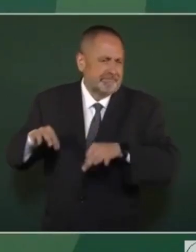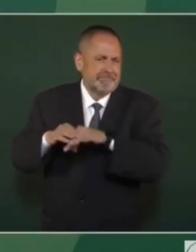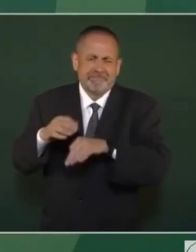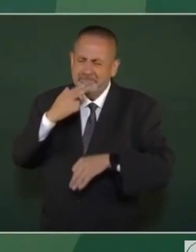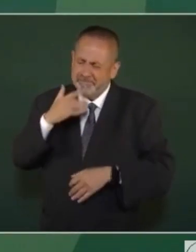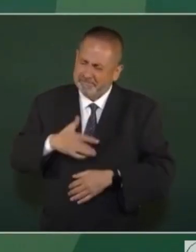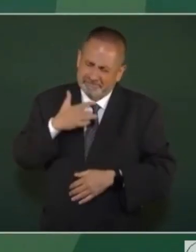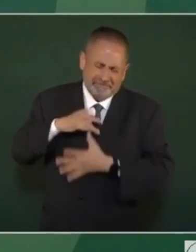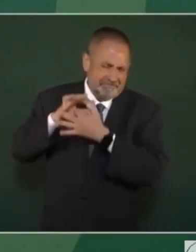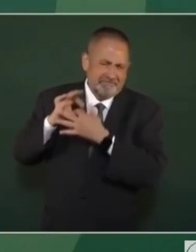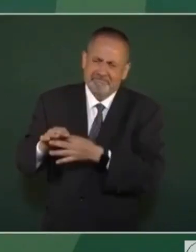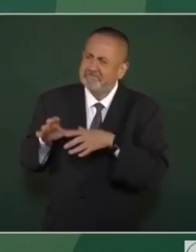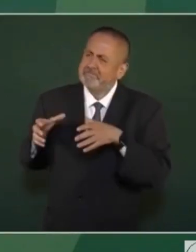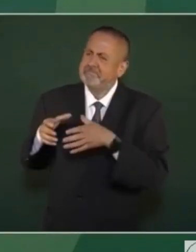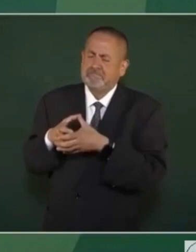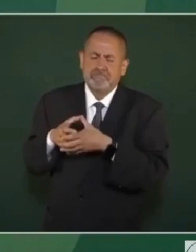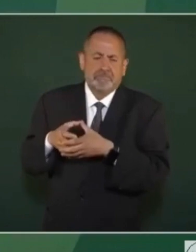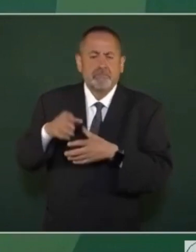raíces.